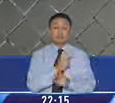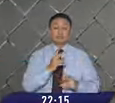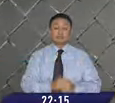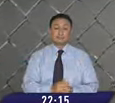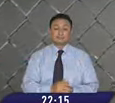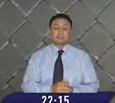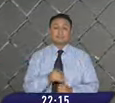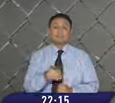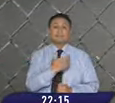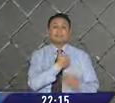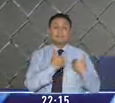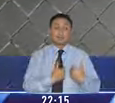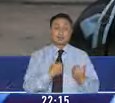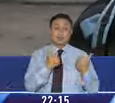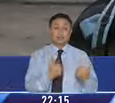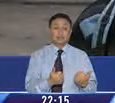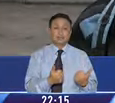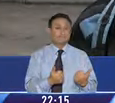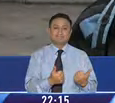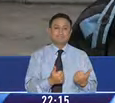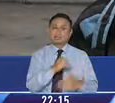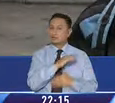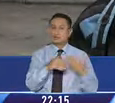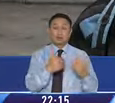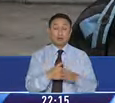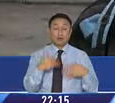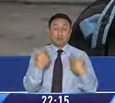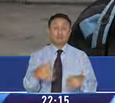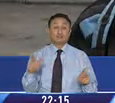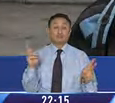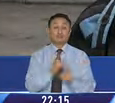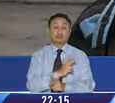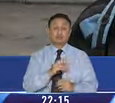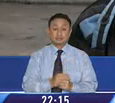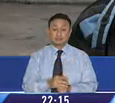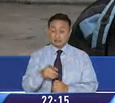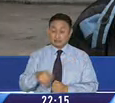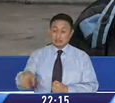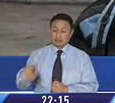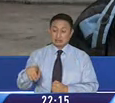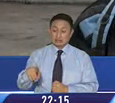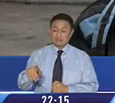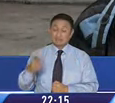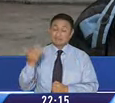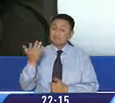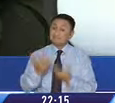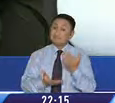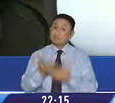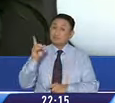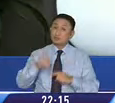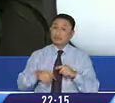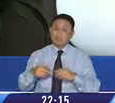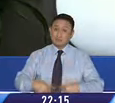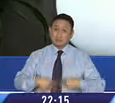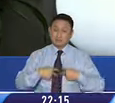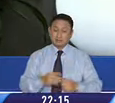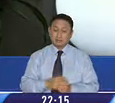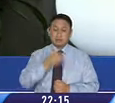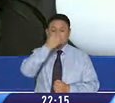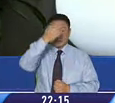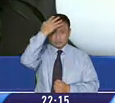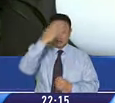de los pacientes no es nada alentador, todos están graves, pero algunos con pocas esperanzas de vencer a la intoxicación. En Santo Domingo serían